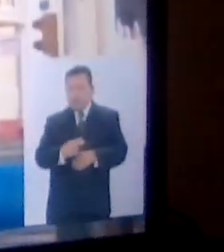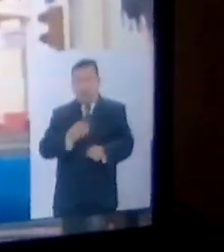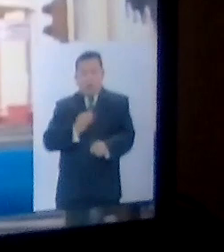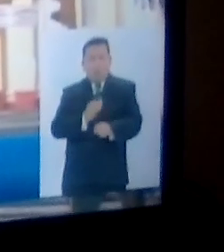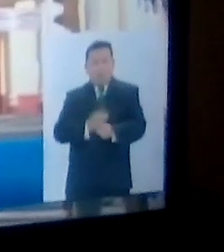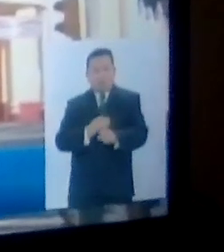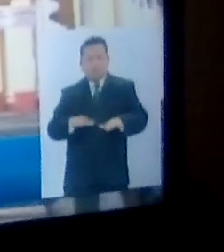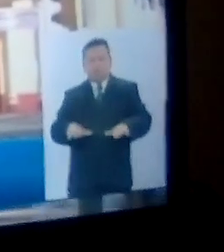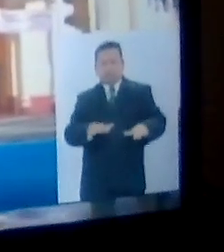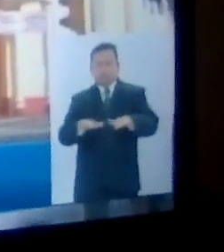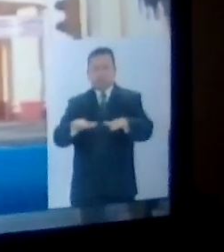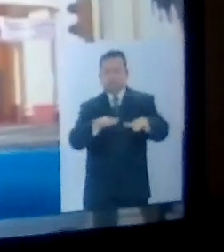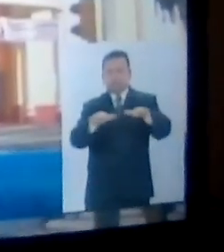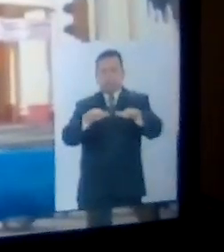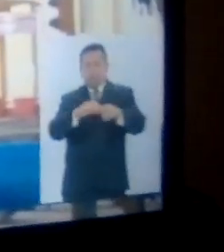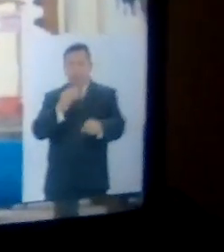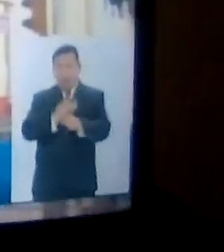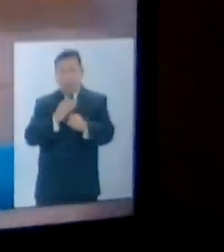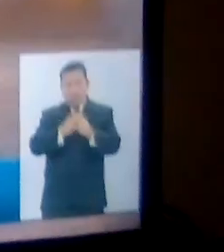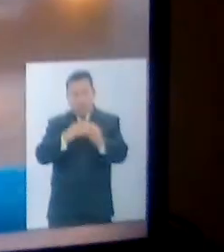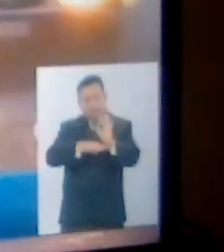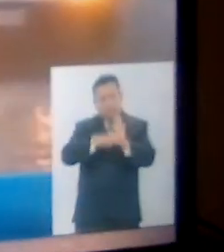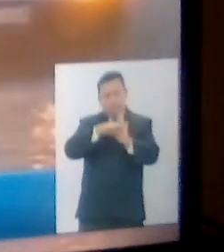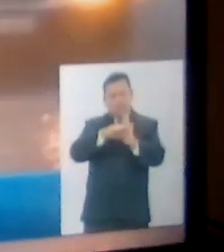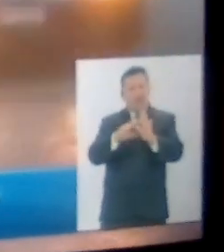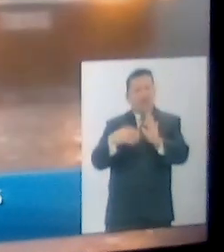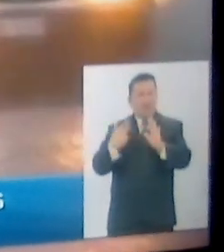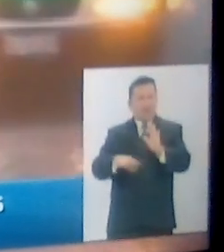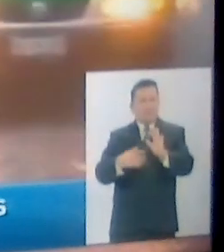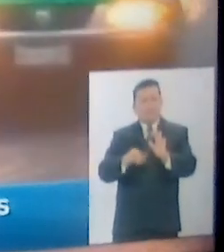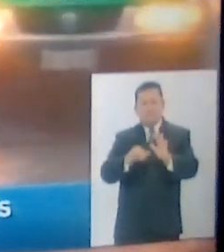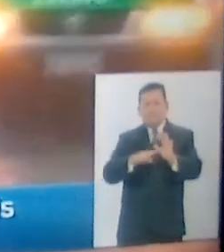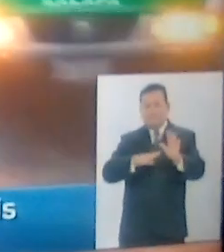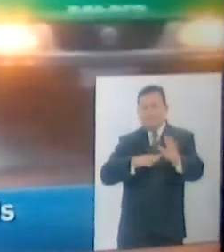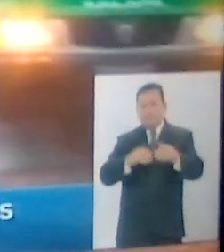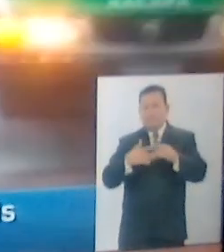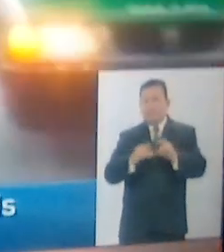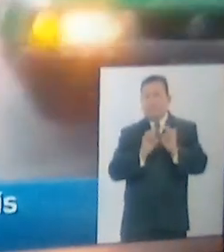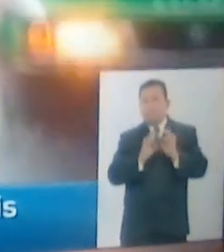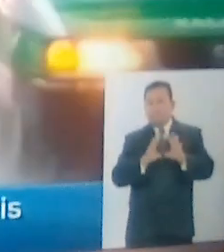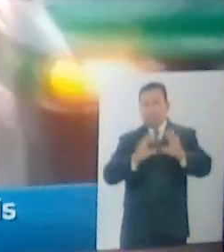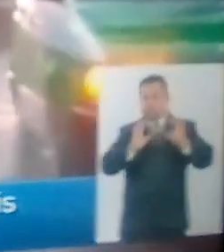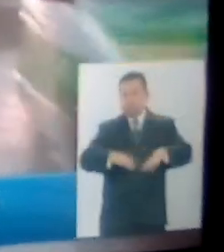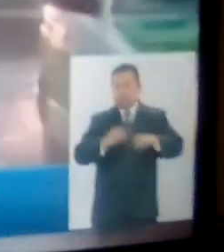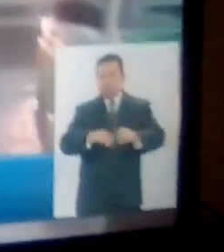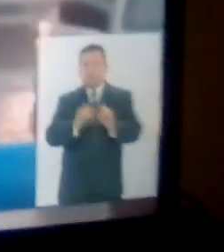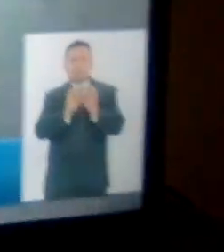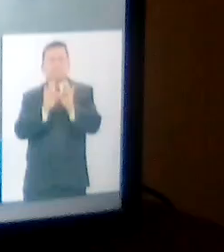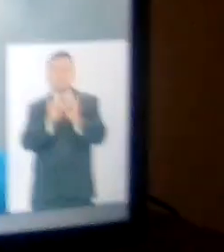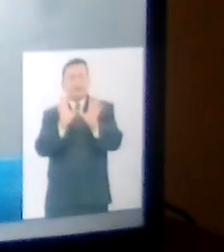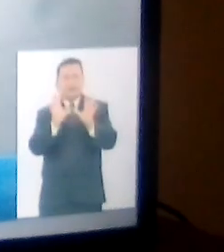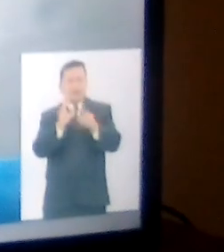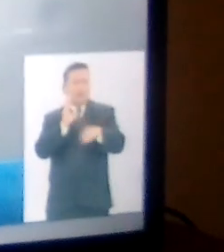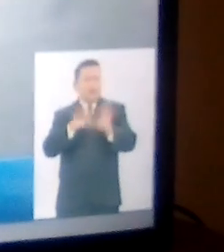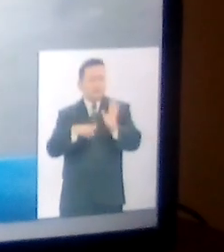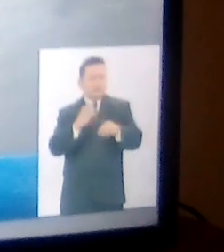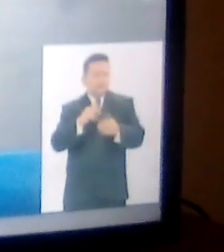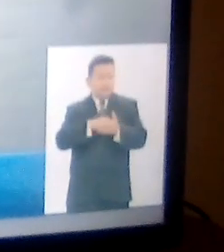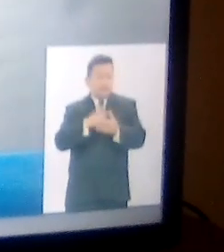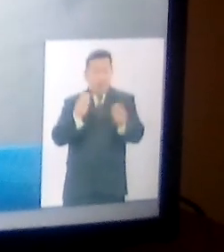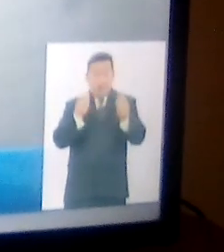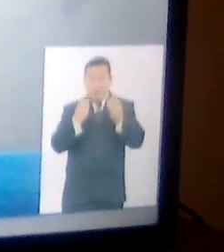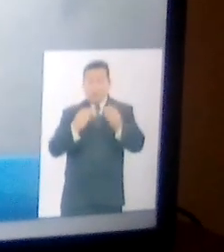pues algunos se encuentran, por supuesto, altos. Habrá precipitaciones esporádicas. Hay que tener mucho cuidado ya que, aunque no llueva